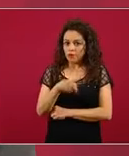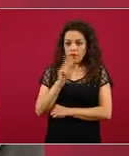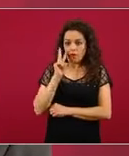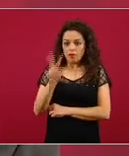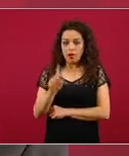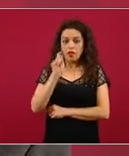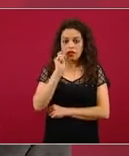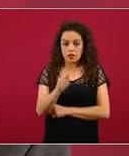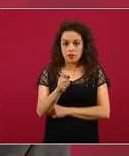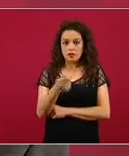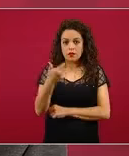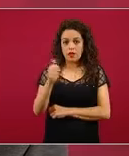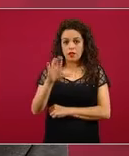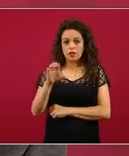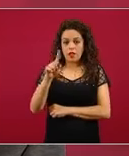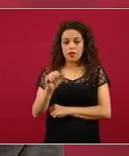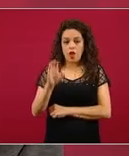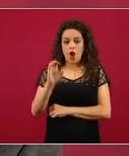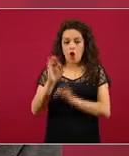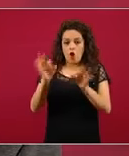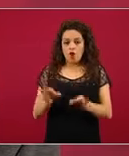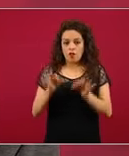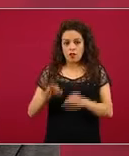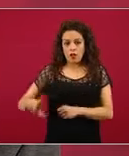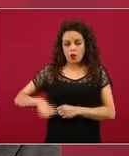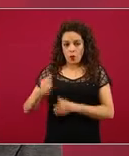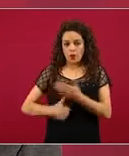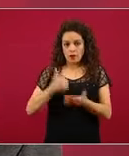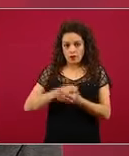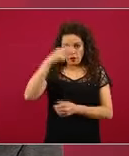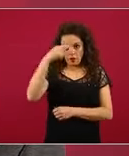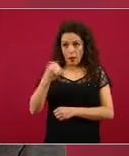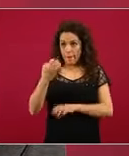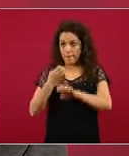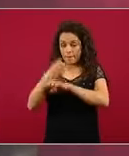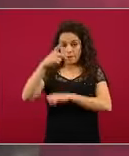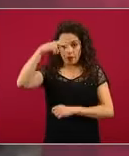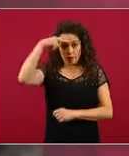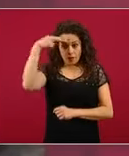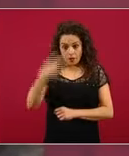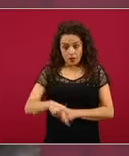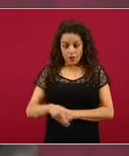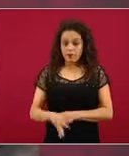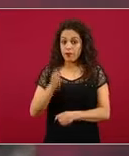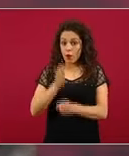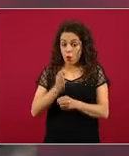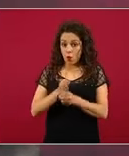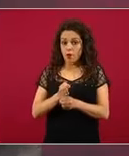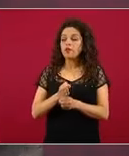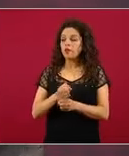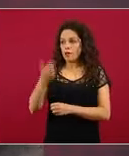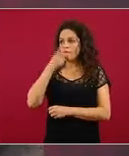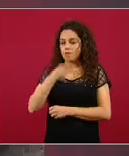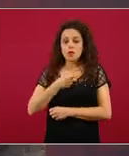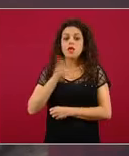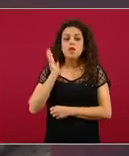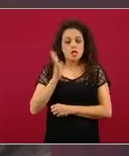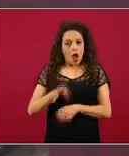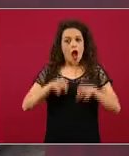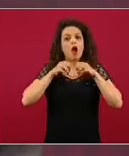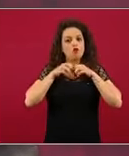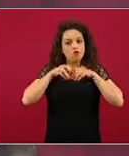de las gacetas oficiales del Gobierno de la Ciudad de México y del Gobierno del Estado de México. En este momento me informan, ya han sido publicadas, al menos